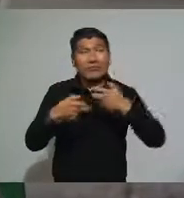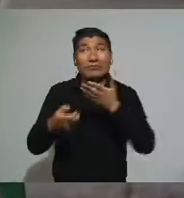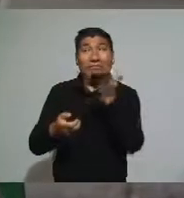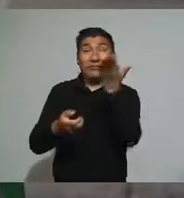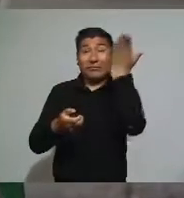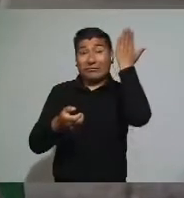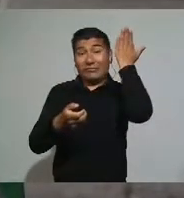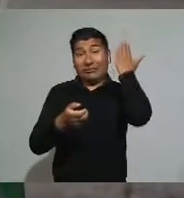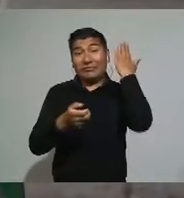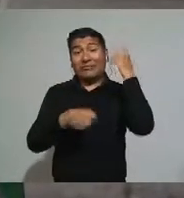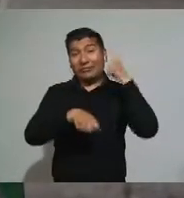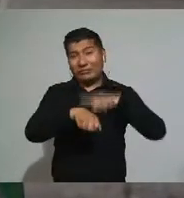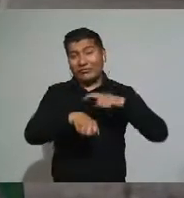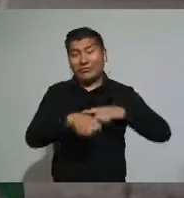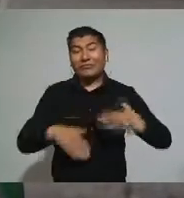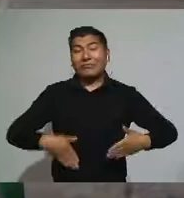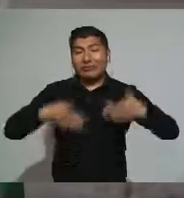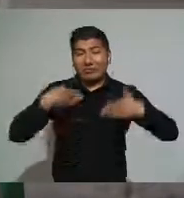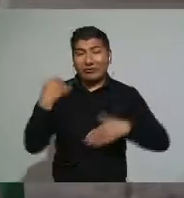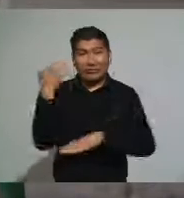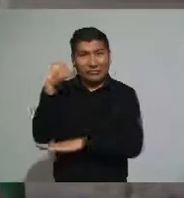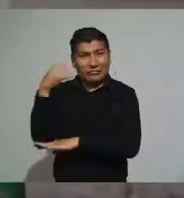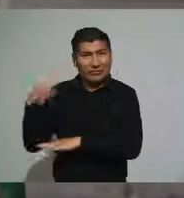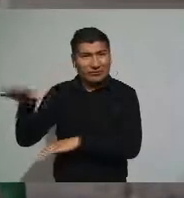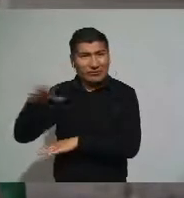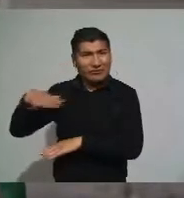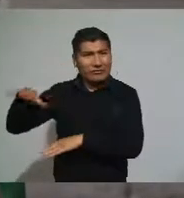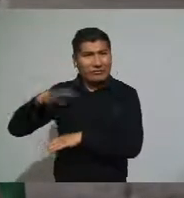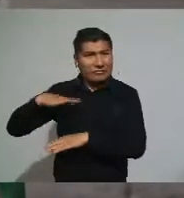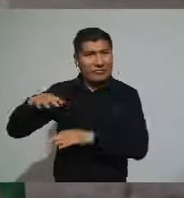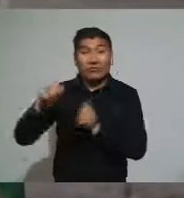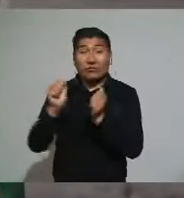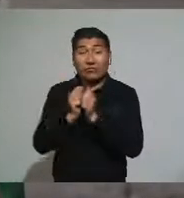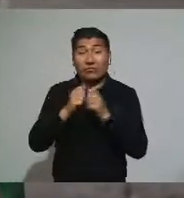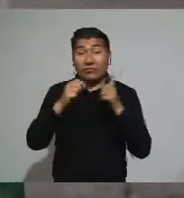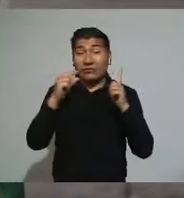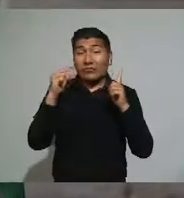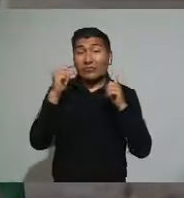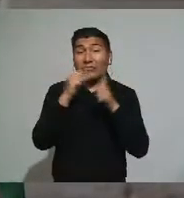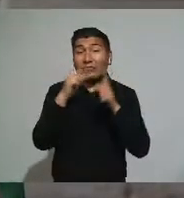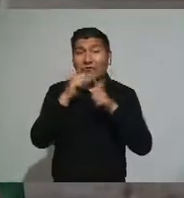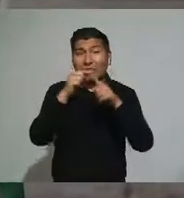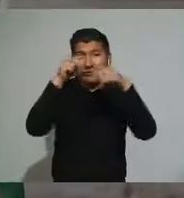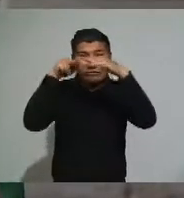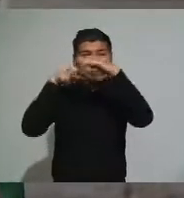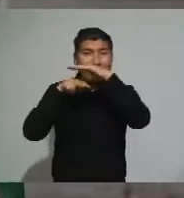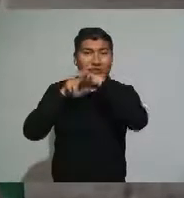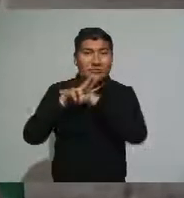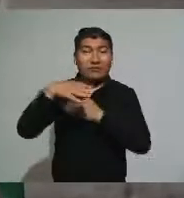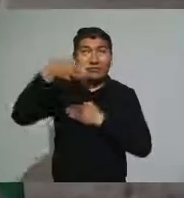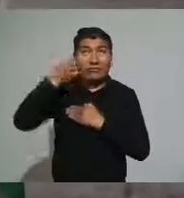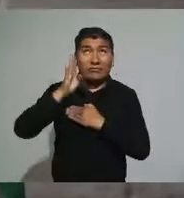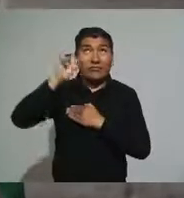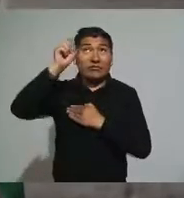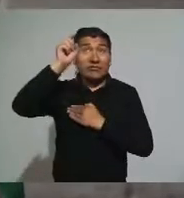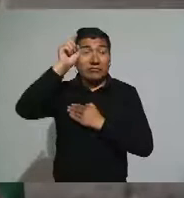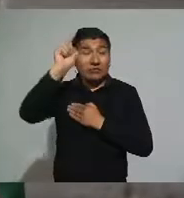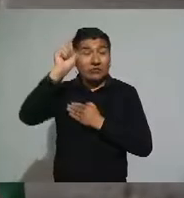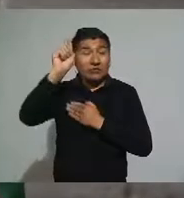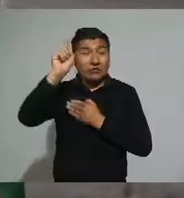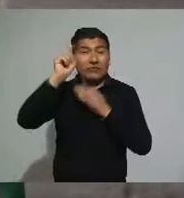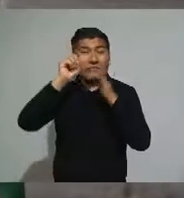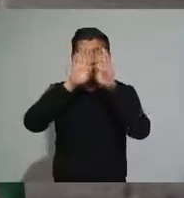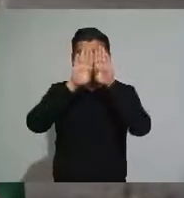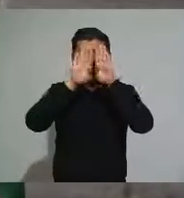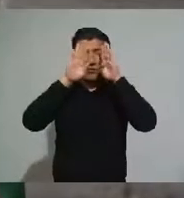tiempo se vivía en Jerusalén, sino que con la palabra profética de Dios nos